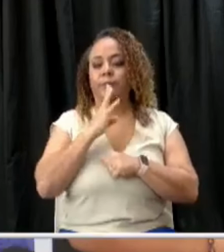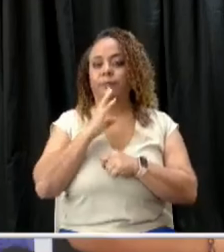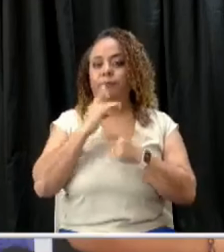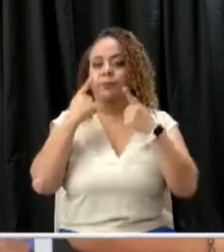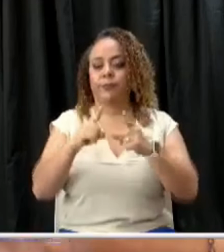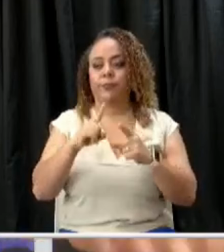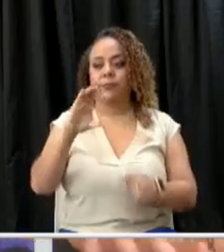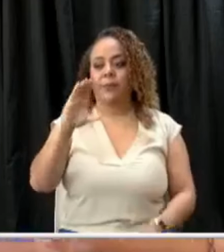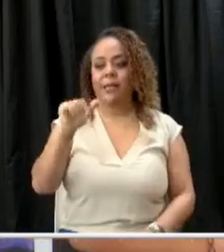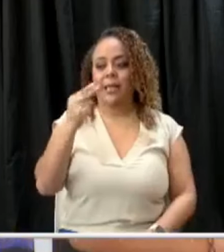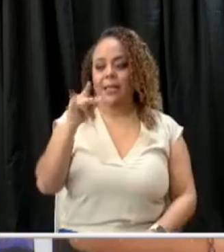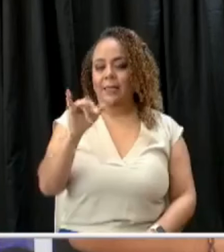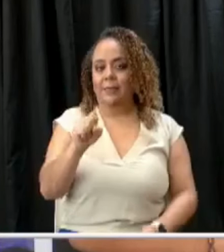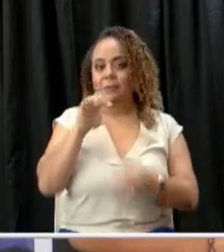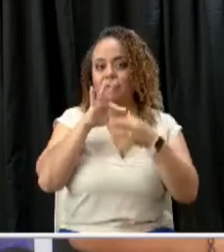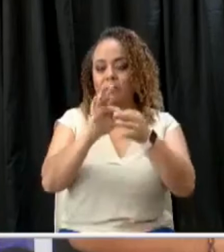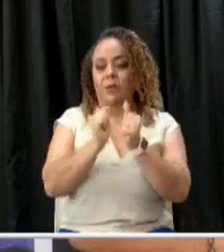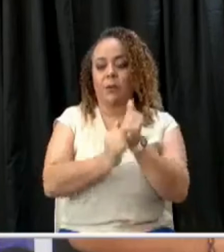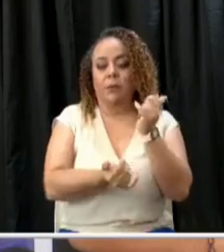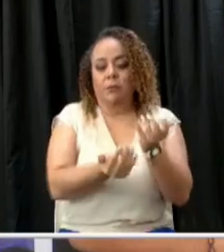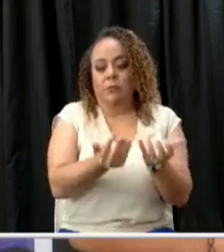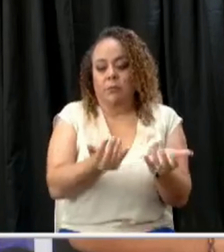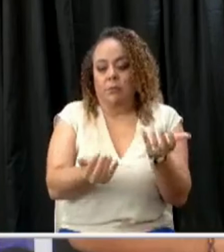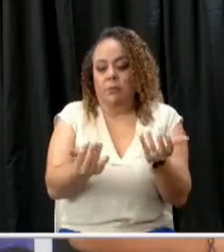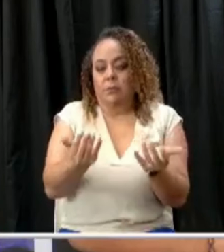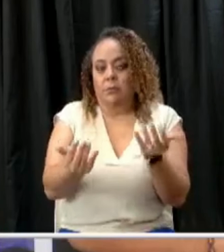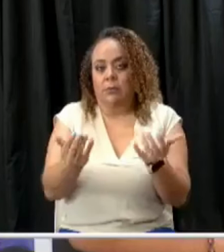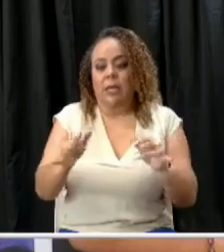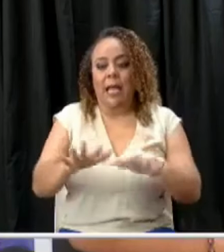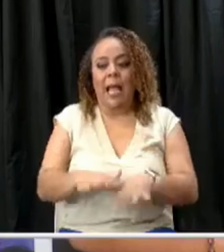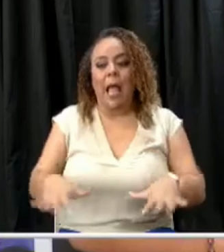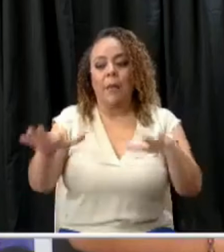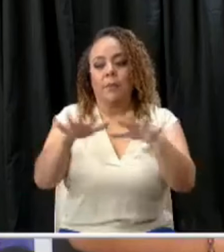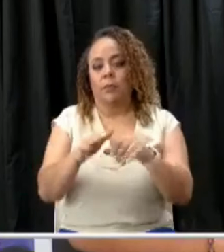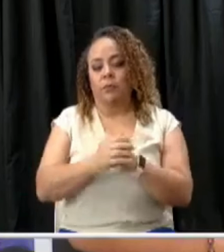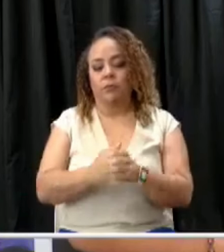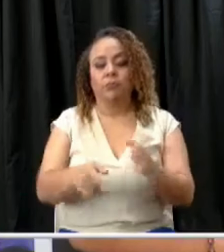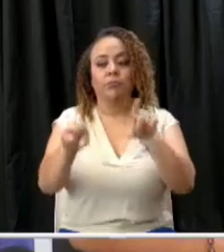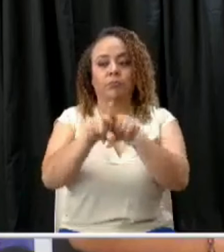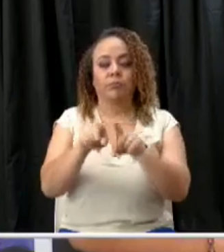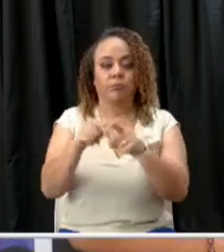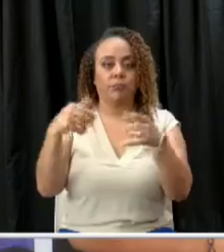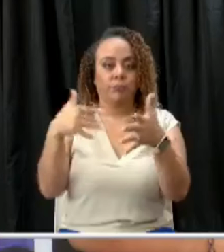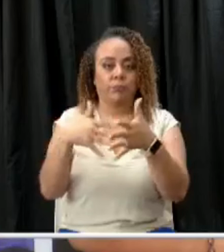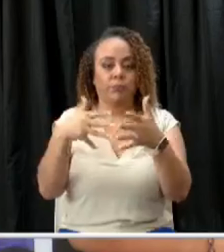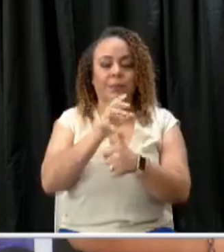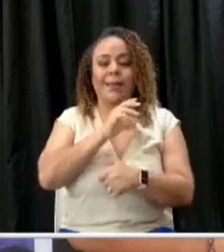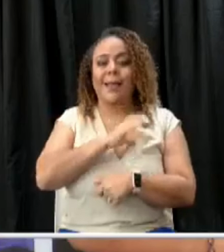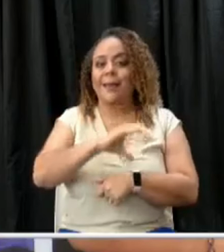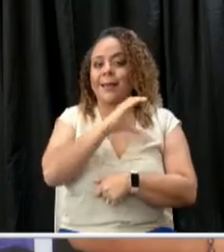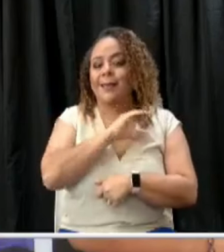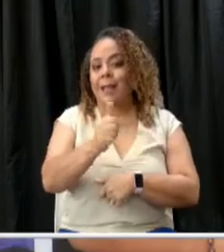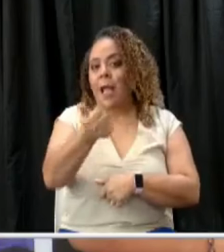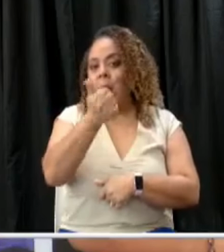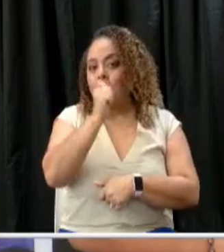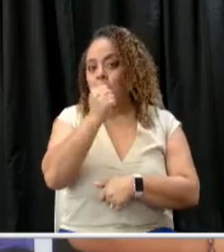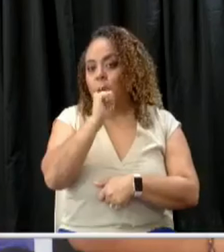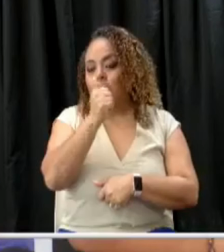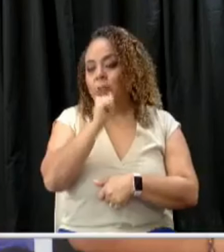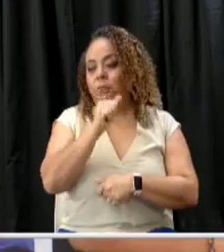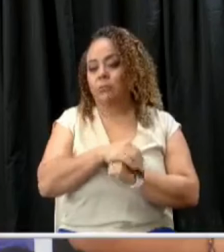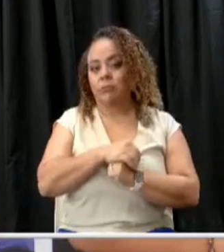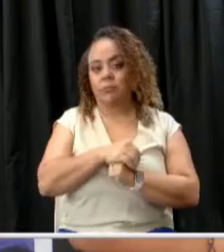de caña está relacionado con la quema de los campos. También hemos estudiado la calidad del agua que están consumiendo